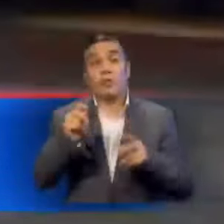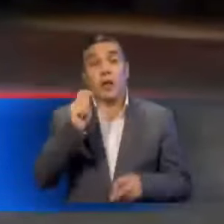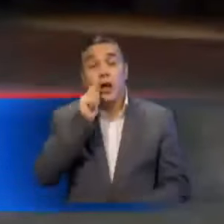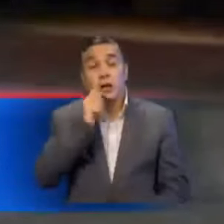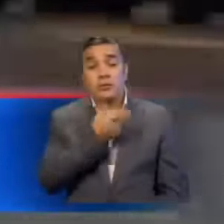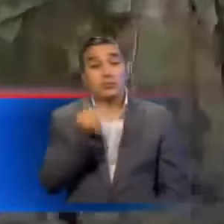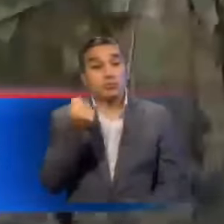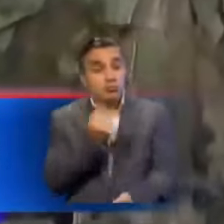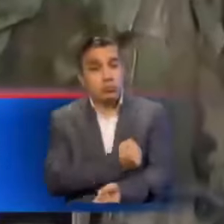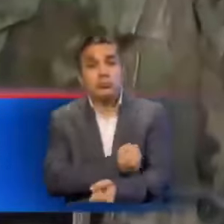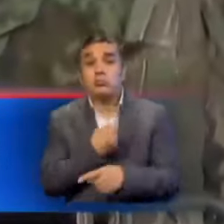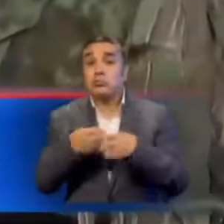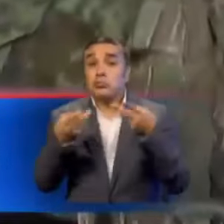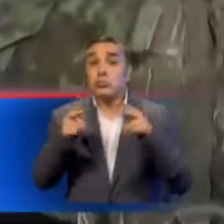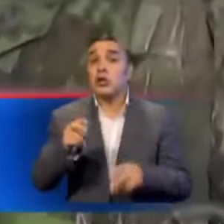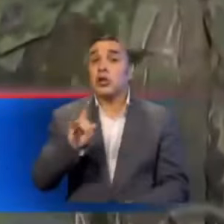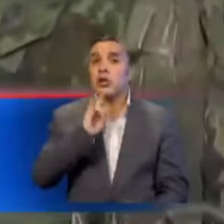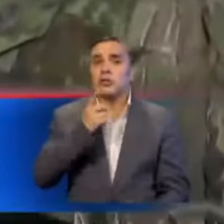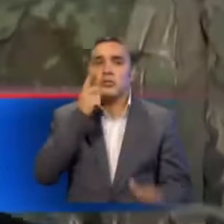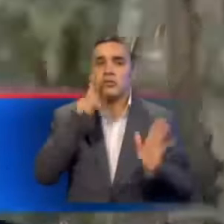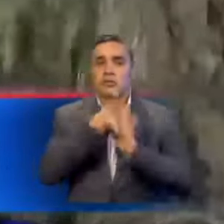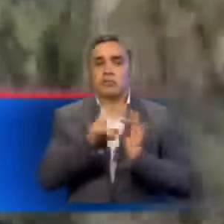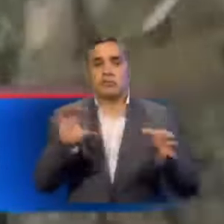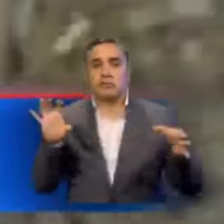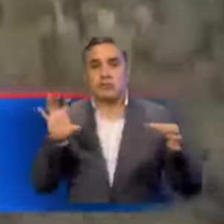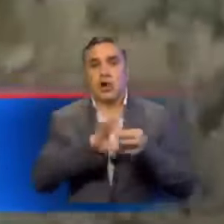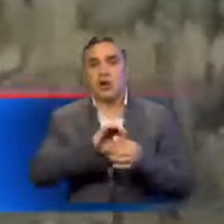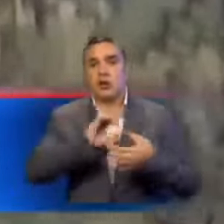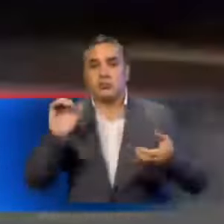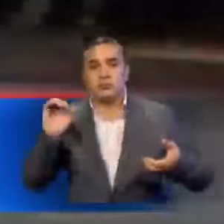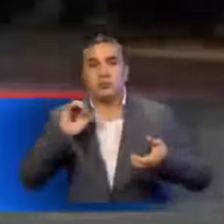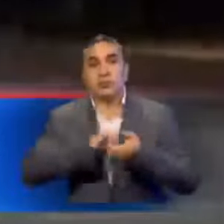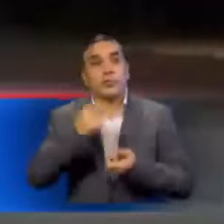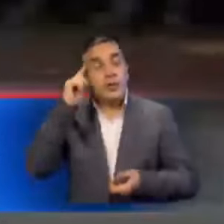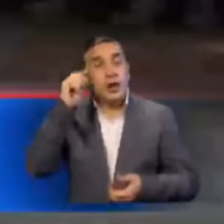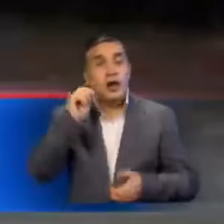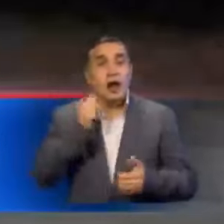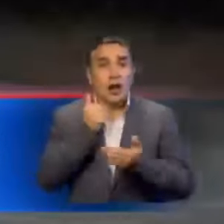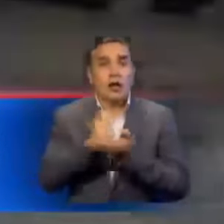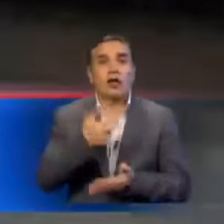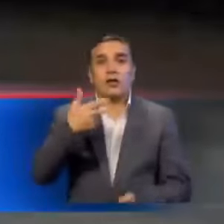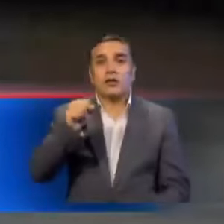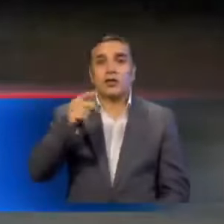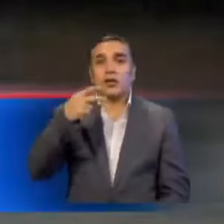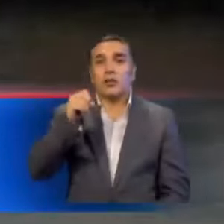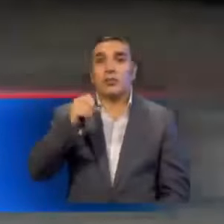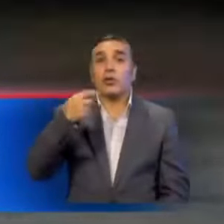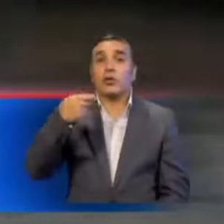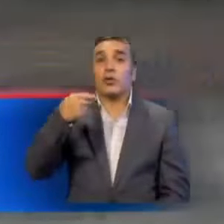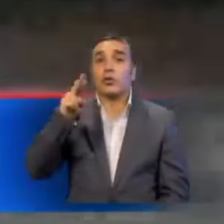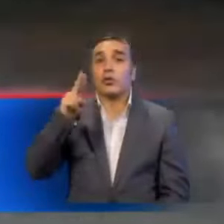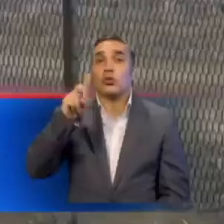sino que además Estados Unidos la acusa de unirse a otros para ayudar al Chapo Guzmán a escapar de la cárcel del Altiplano, en Almoloya